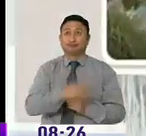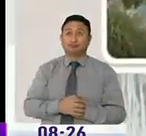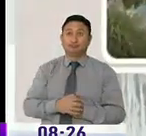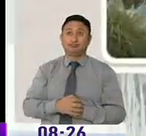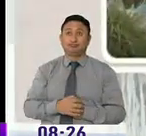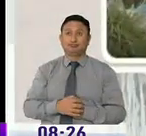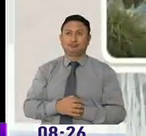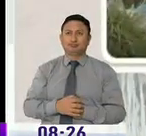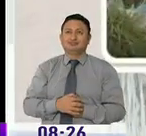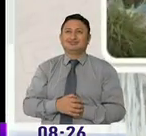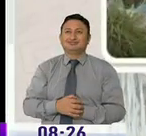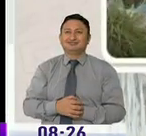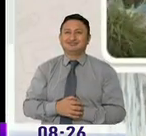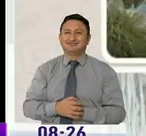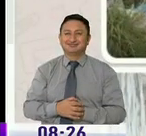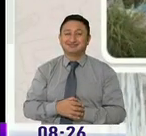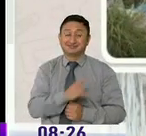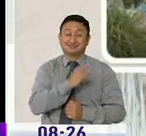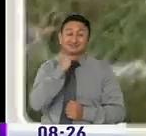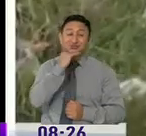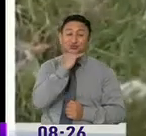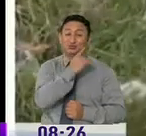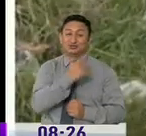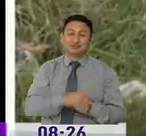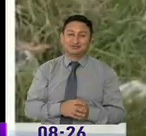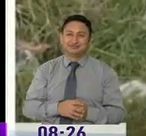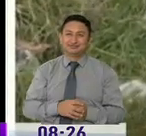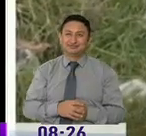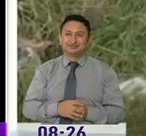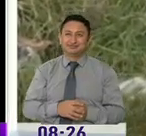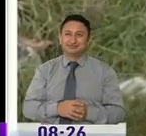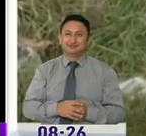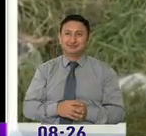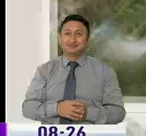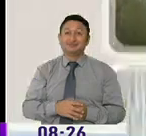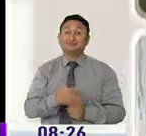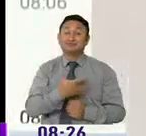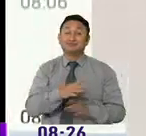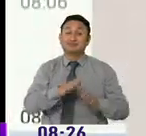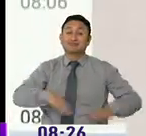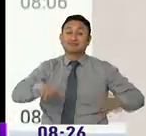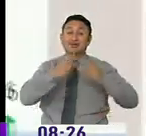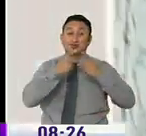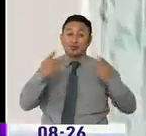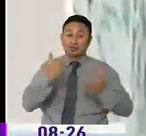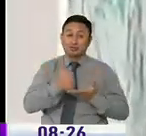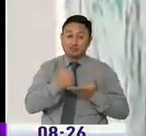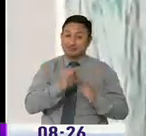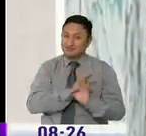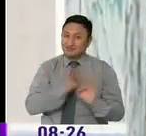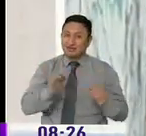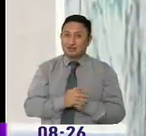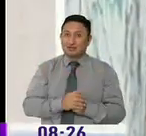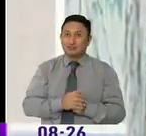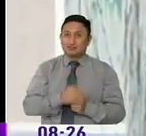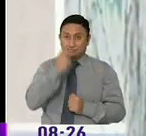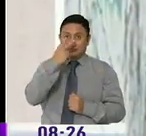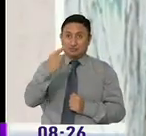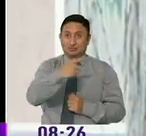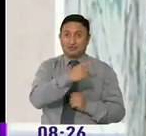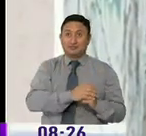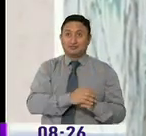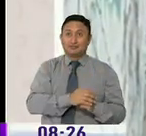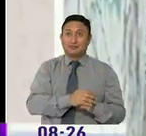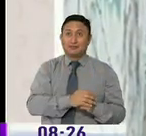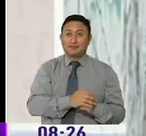es un asco, es la verdad. Miren, hace rato espacio público, ustedes no han hecho nada ahí, pero hace rato, miren, ay, los